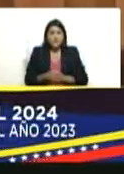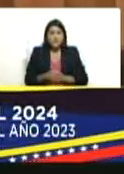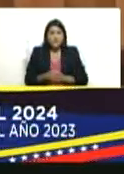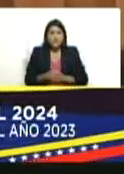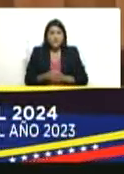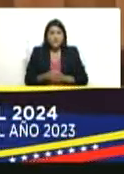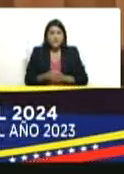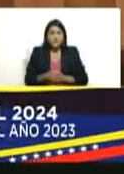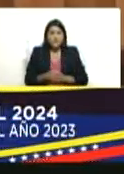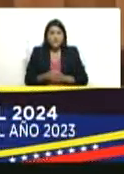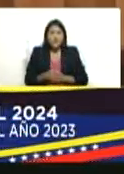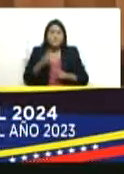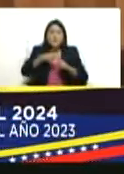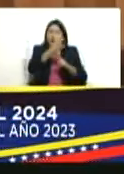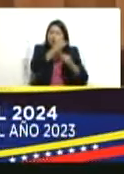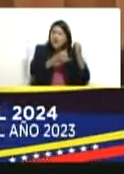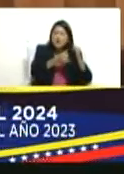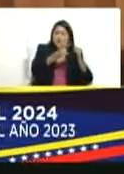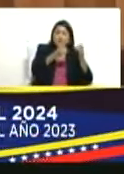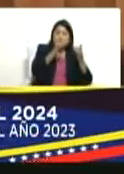que se inventaron